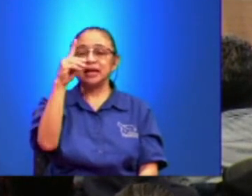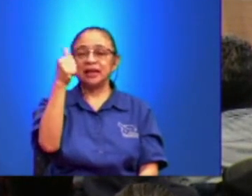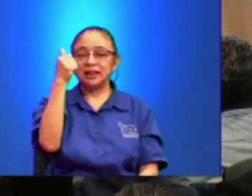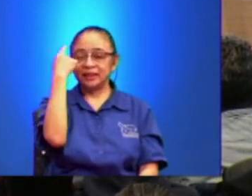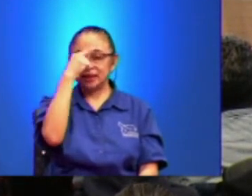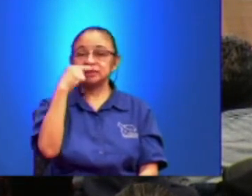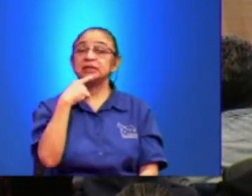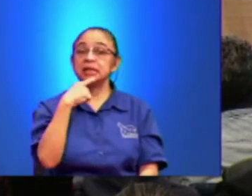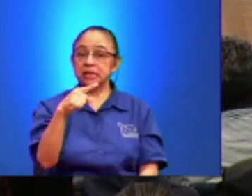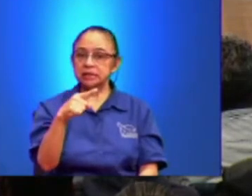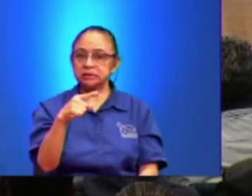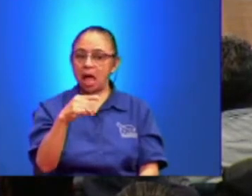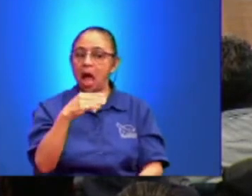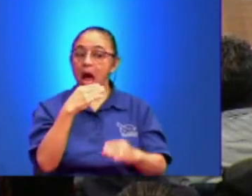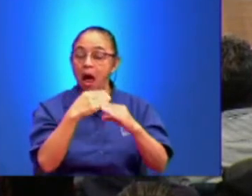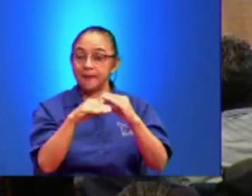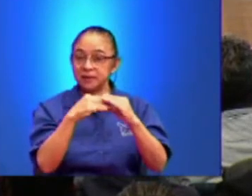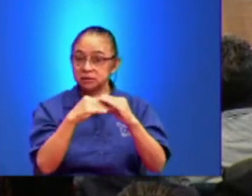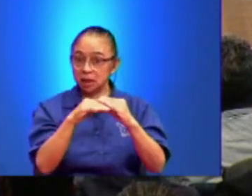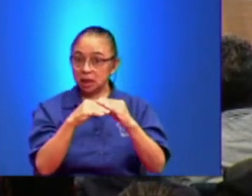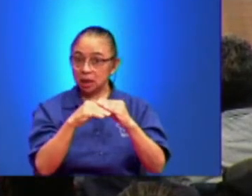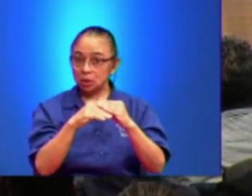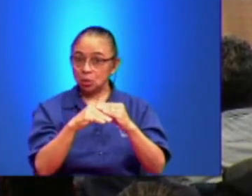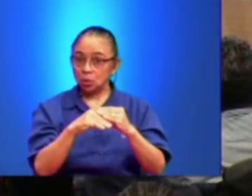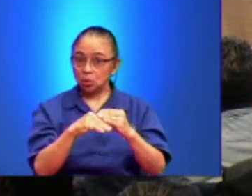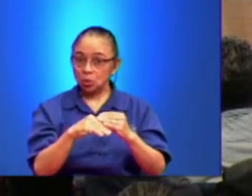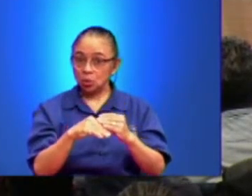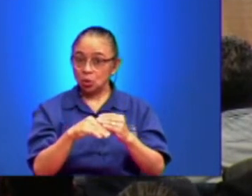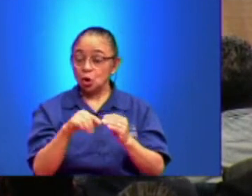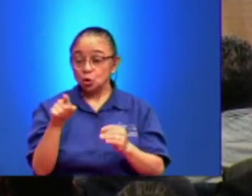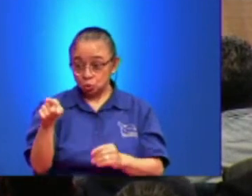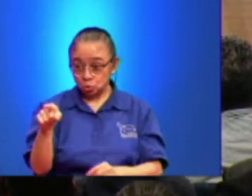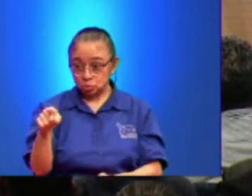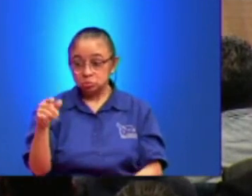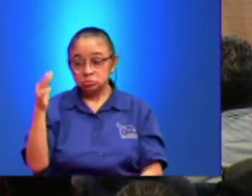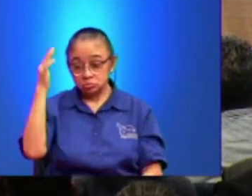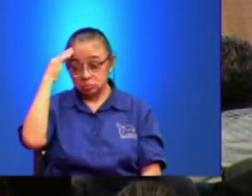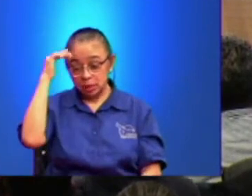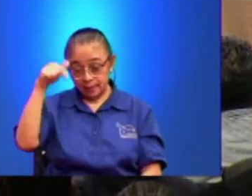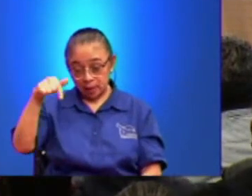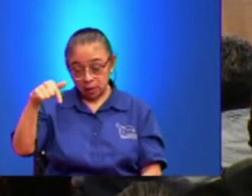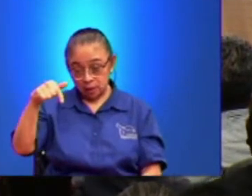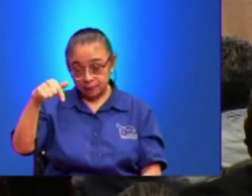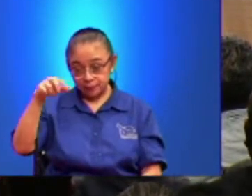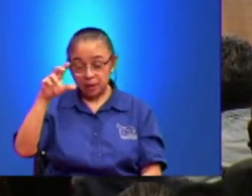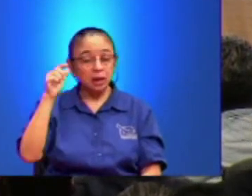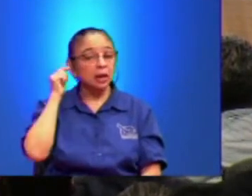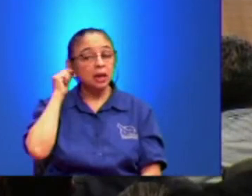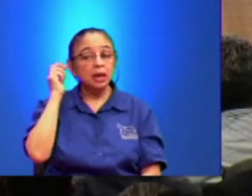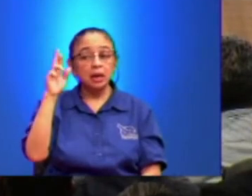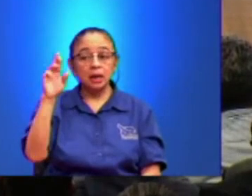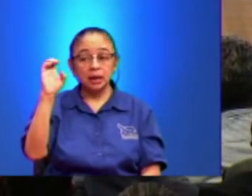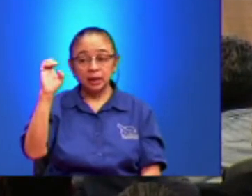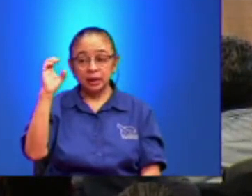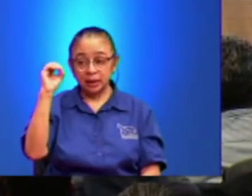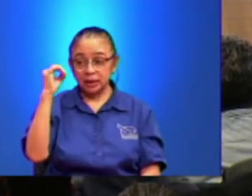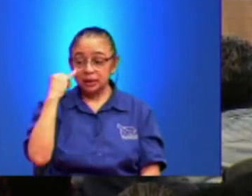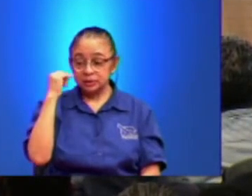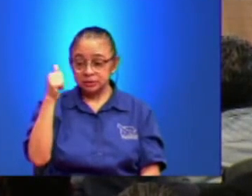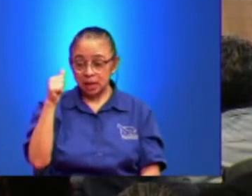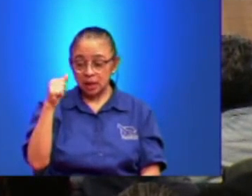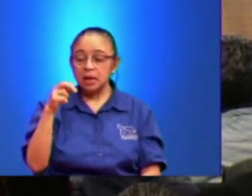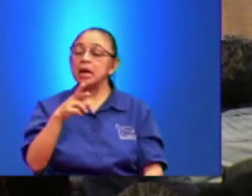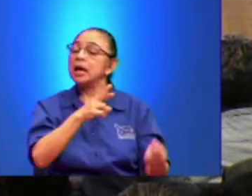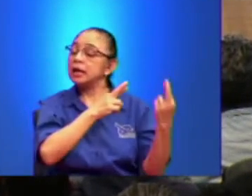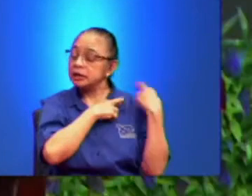el rey persa tienes que saber que aquí en grecia el mensajero también responsable por el